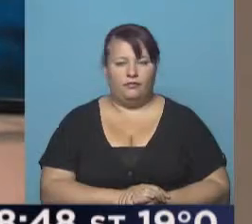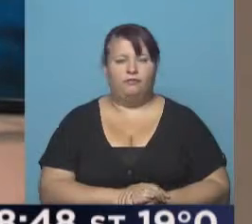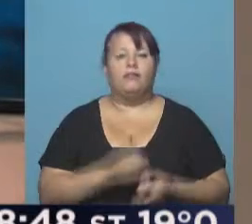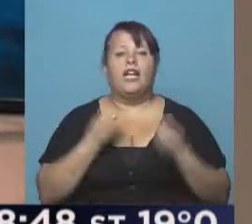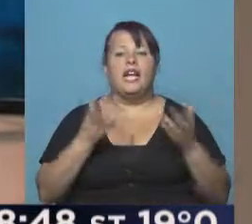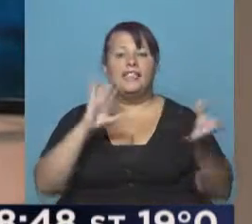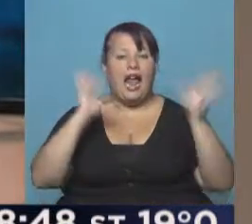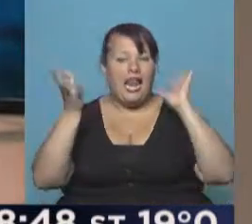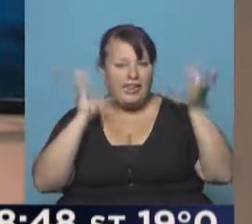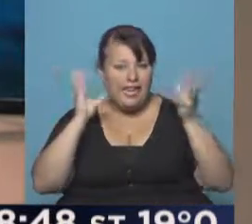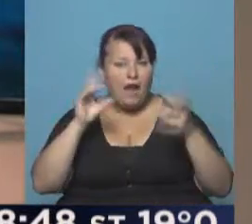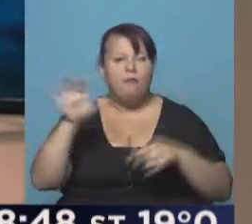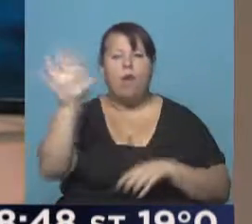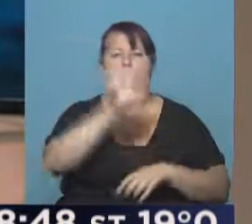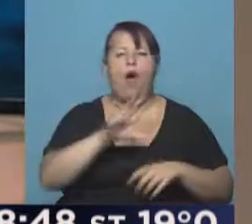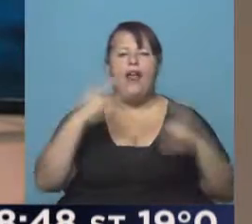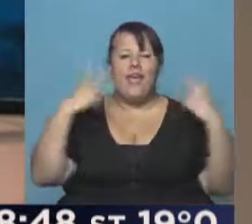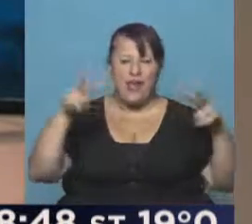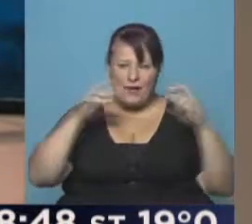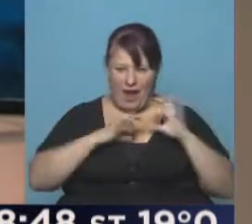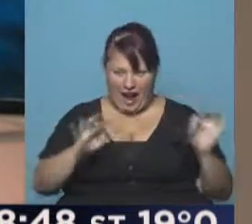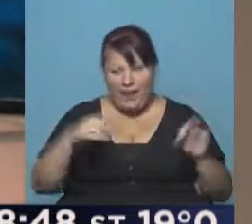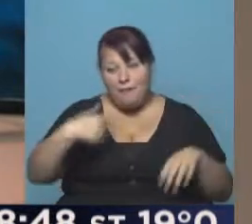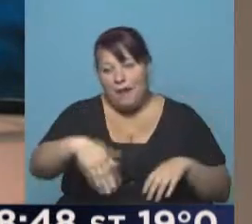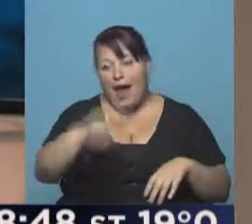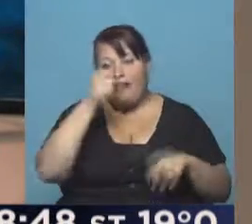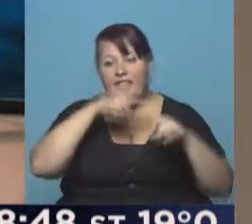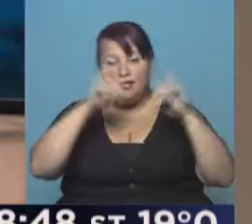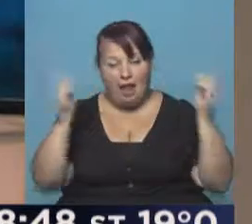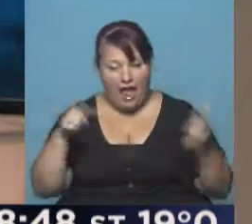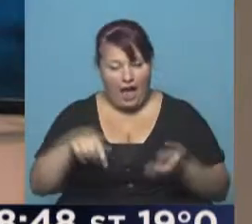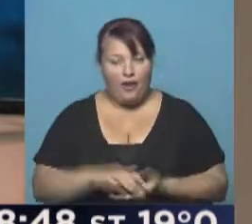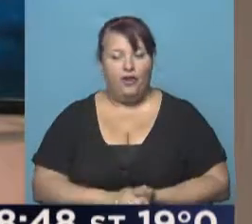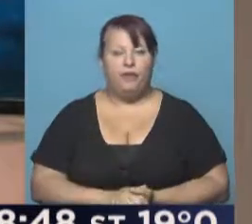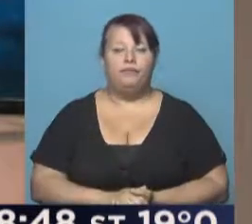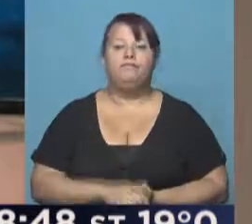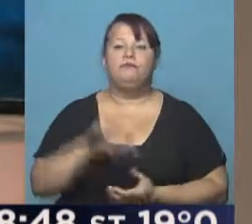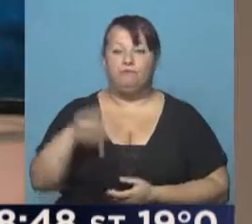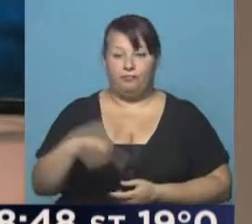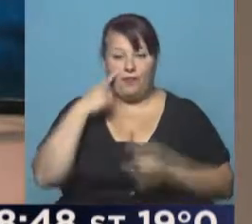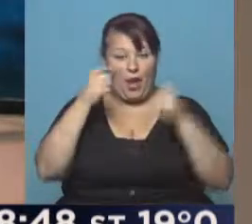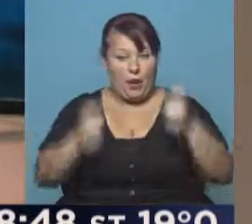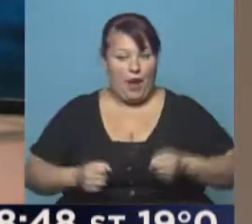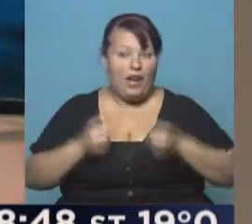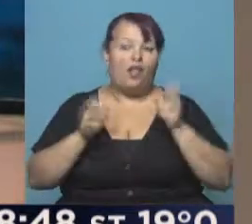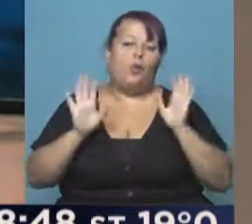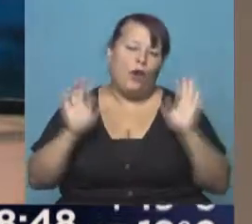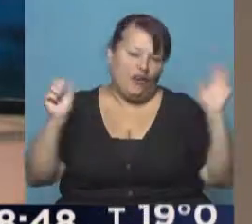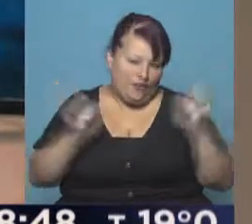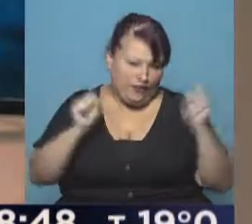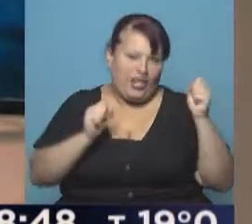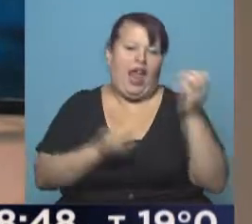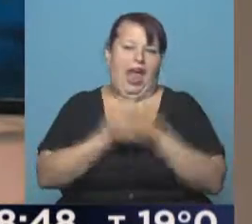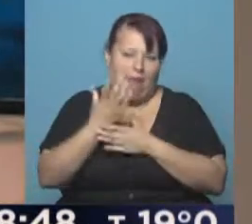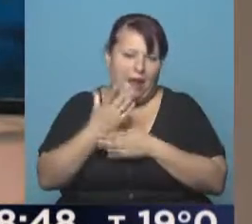¿Cómo va a estar el tiempo en alguna de las zonas turísticas posibles para visitar en los próximos días? Aquí está Bariloche. Bueno, va a ser frío durante